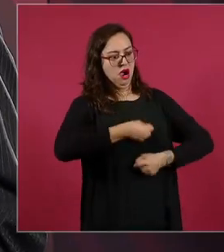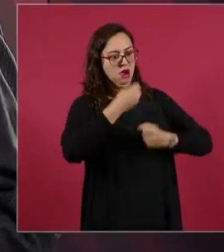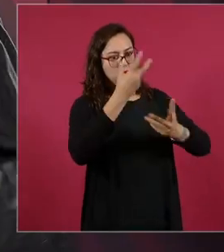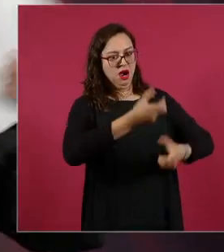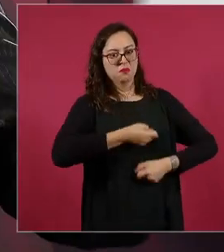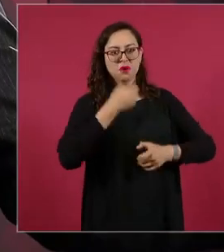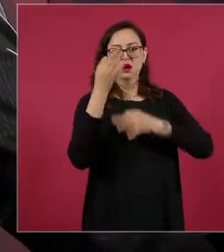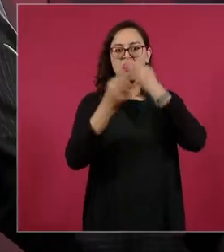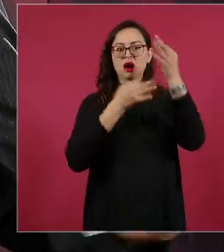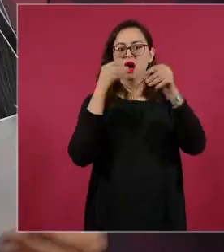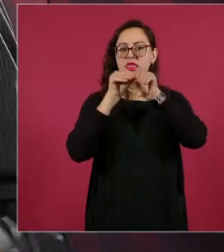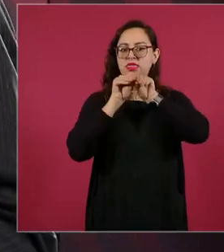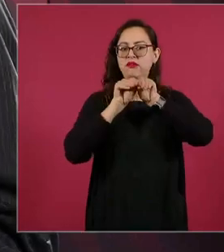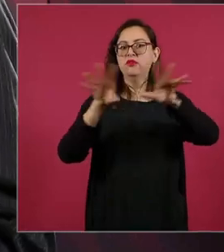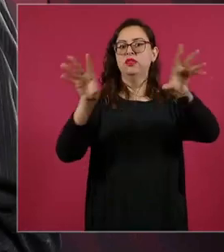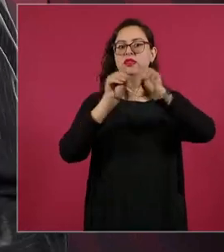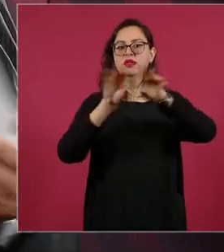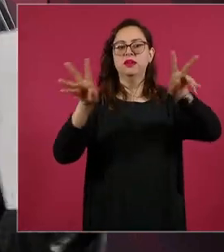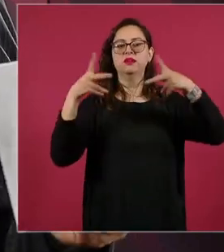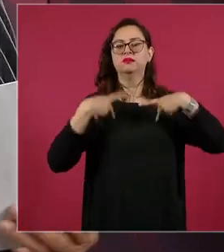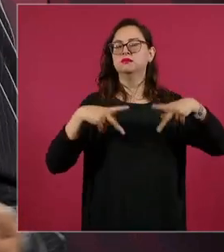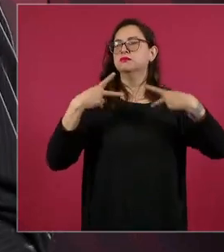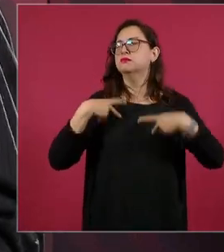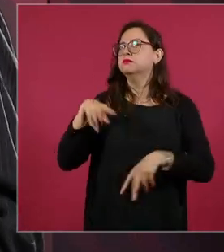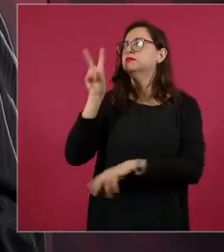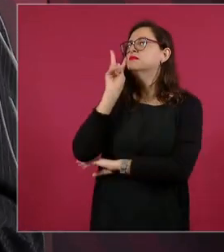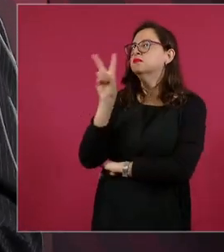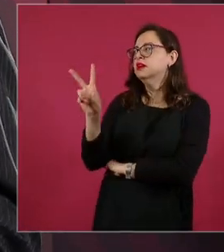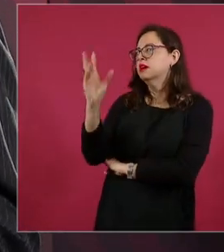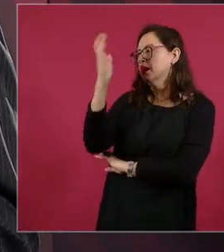y se sepa quiénes son y qué han hecho